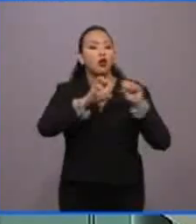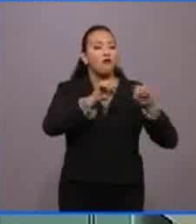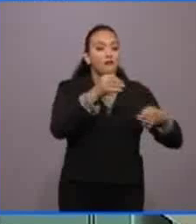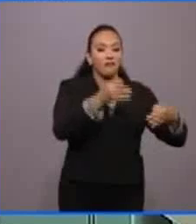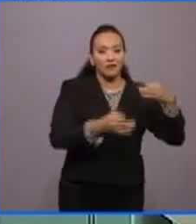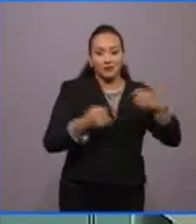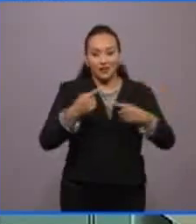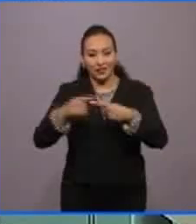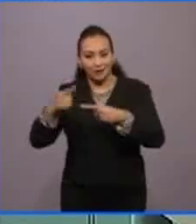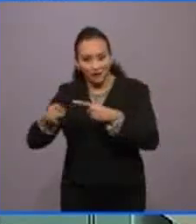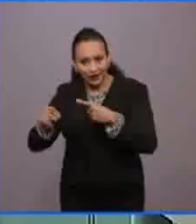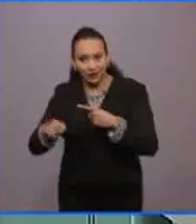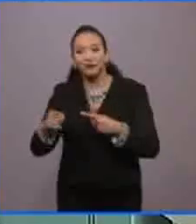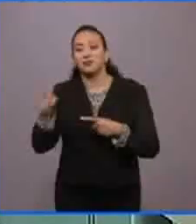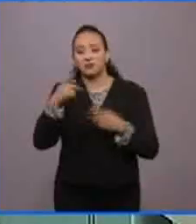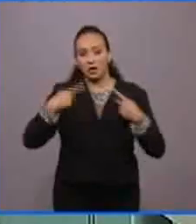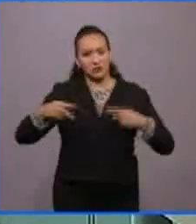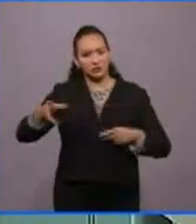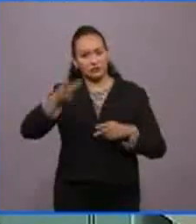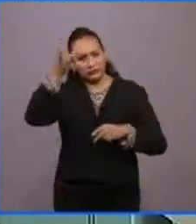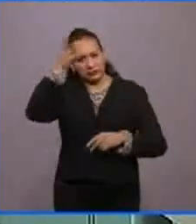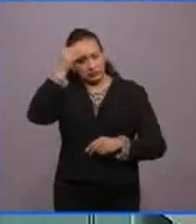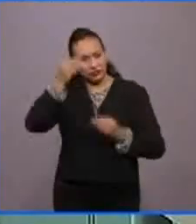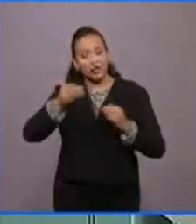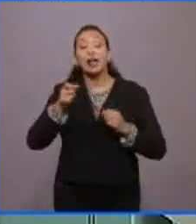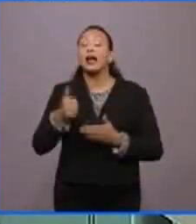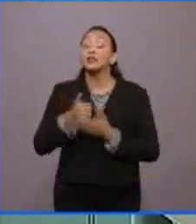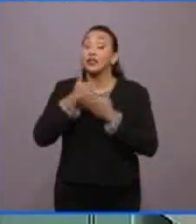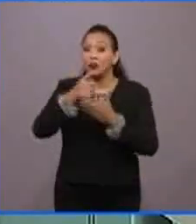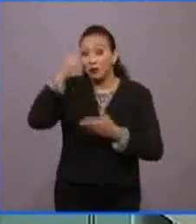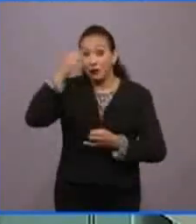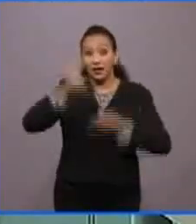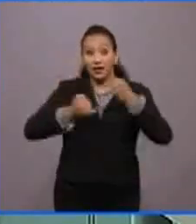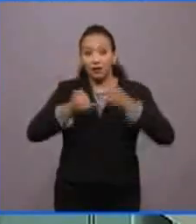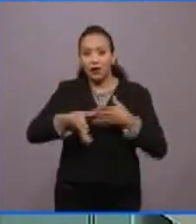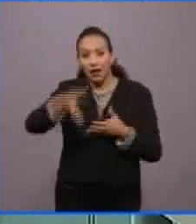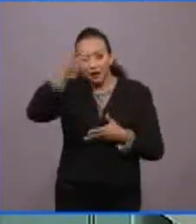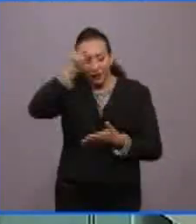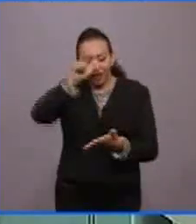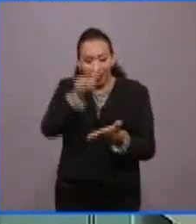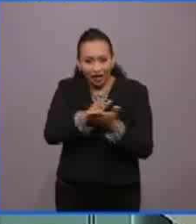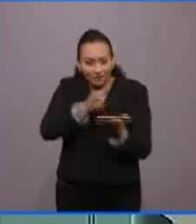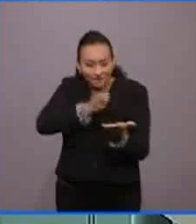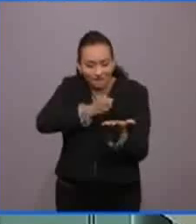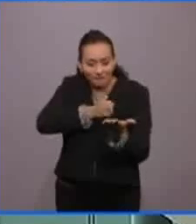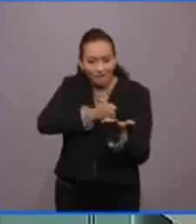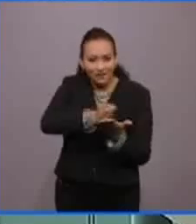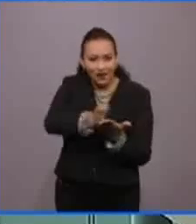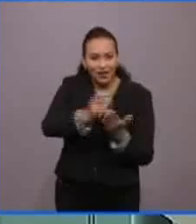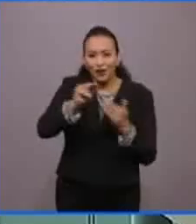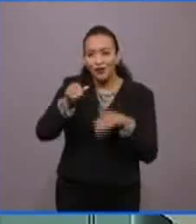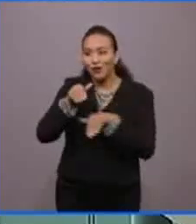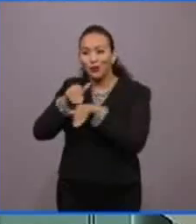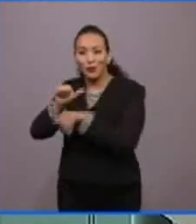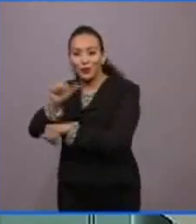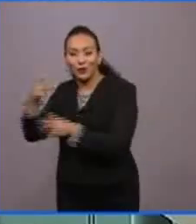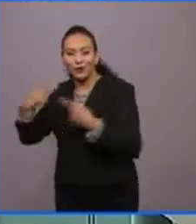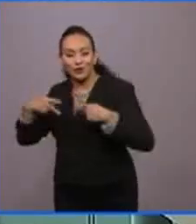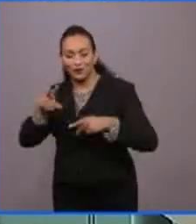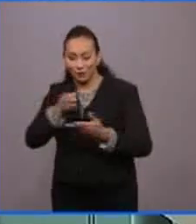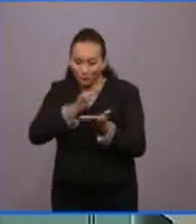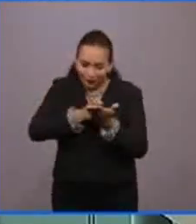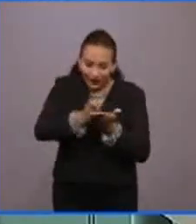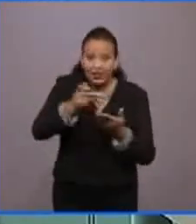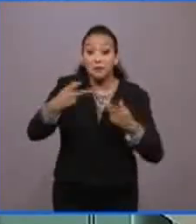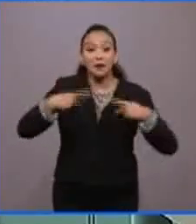y tribunales del país. También garantiza la independencia, la imparcialidad, la profesionalización y la especialización